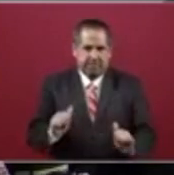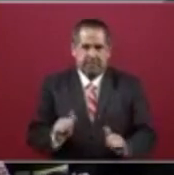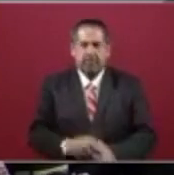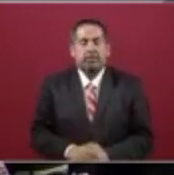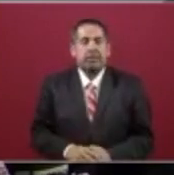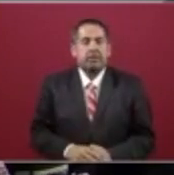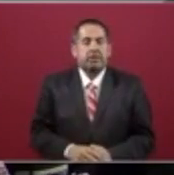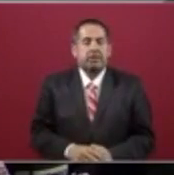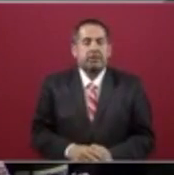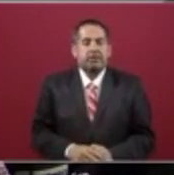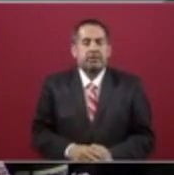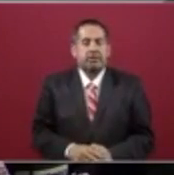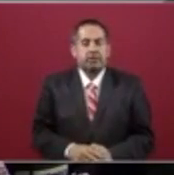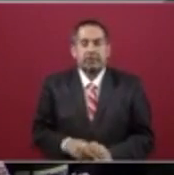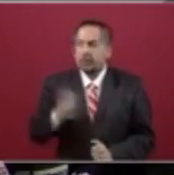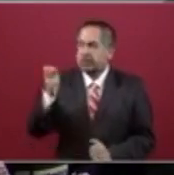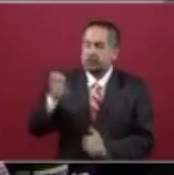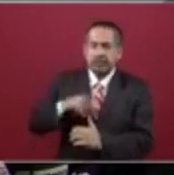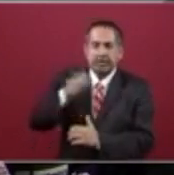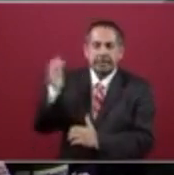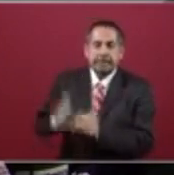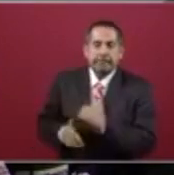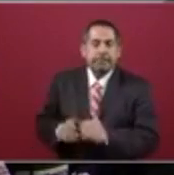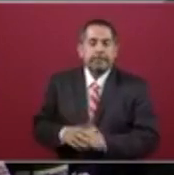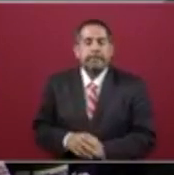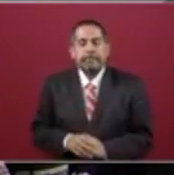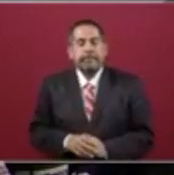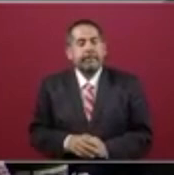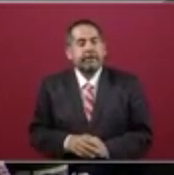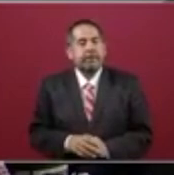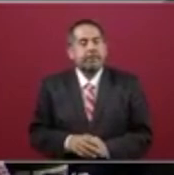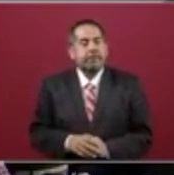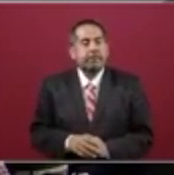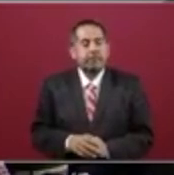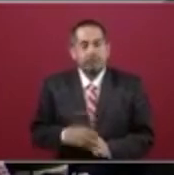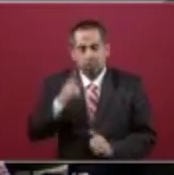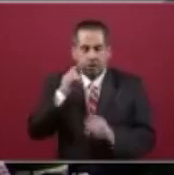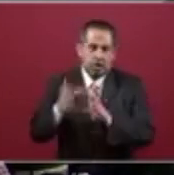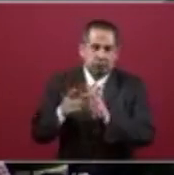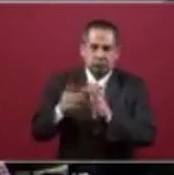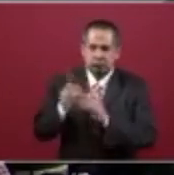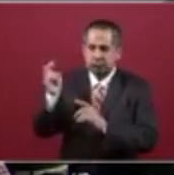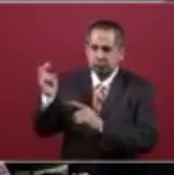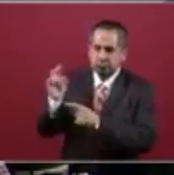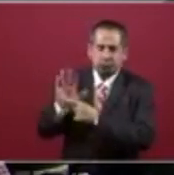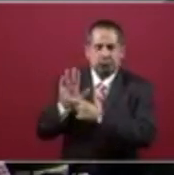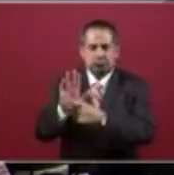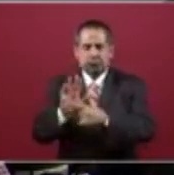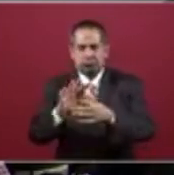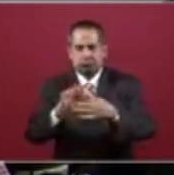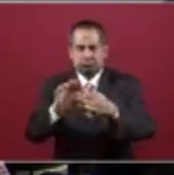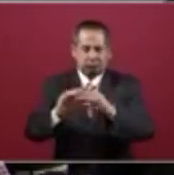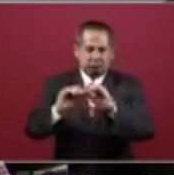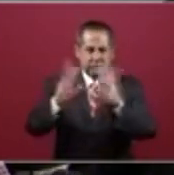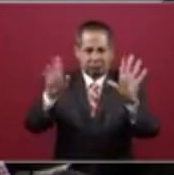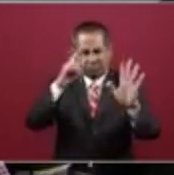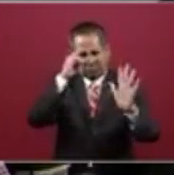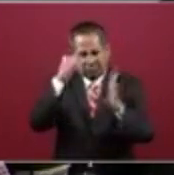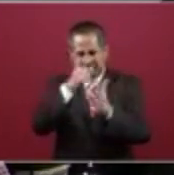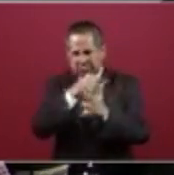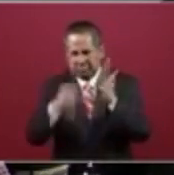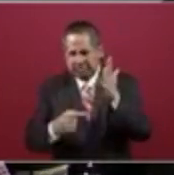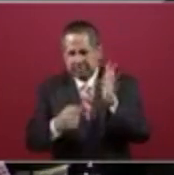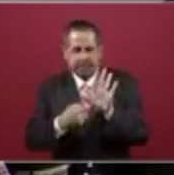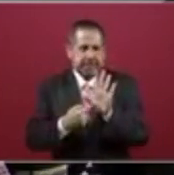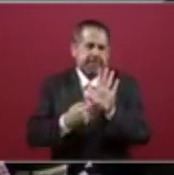Bueno, ya con esta concluimos. Esto para dar un marco a cuál es la